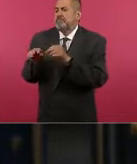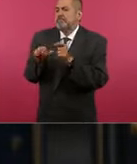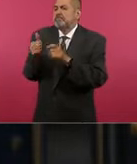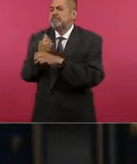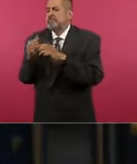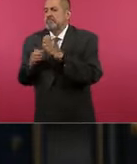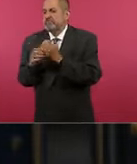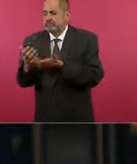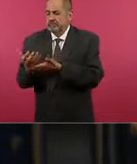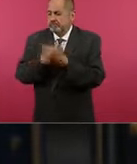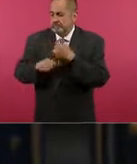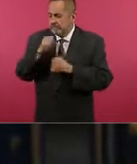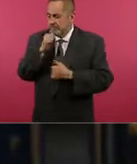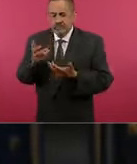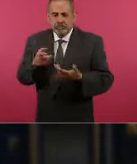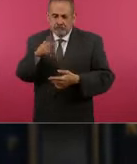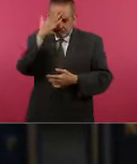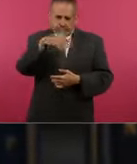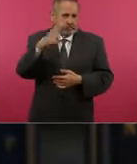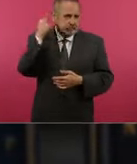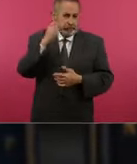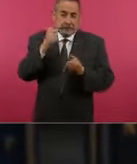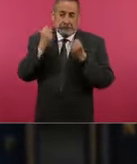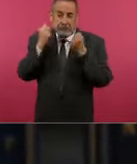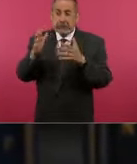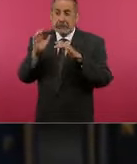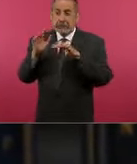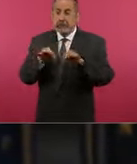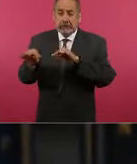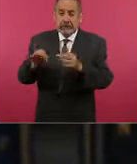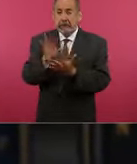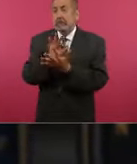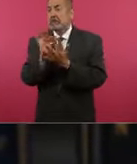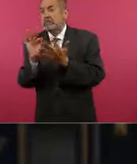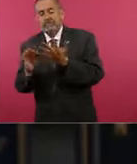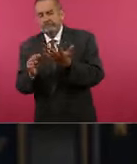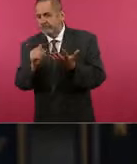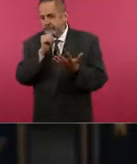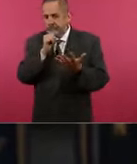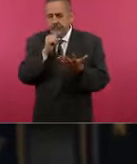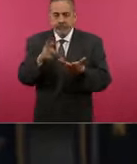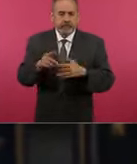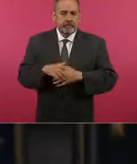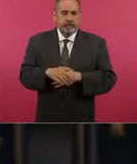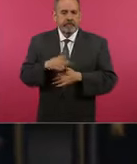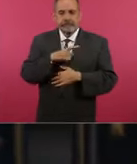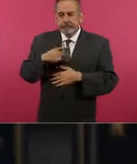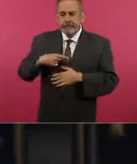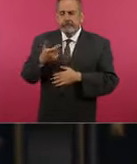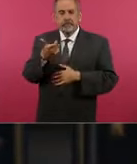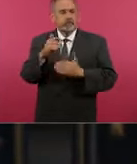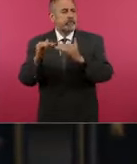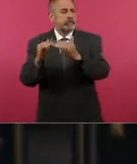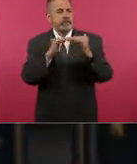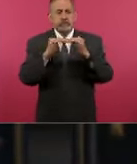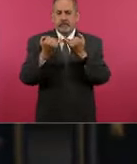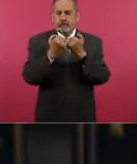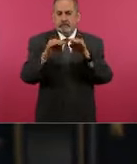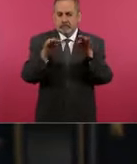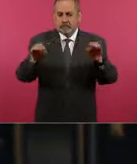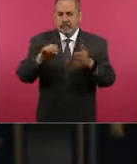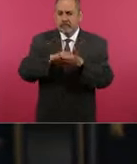no hay mucho empleo en Tabasco, señor. Tampoco hay muchas opciones, por ejemplo, debería de haber una medida que lleve algún tipo